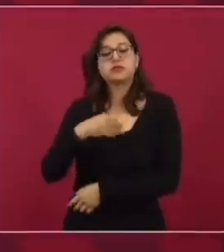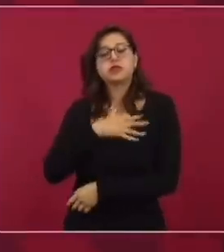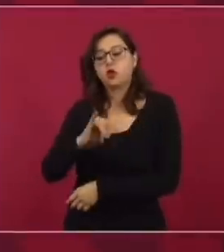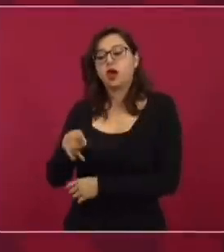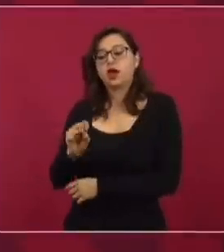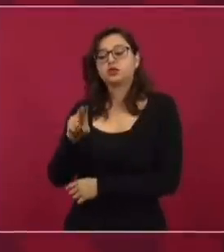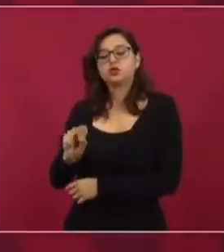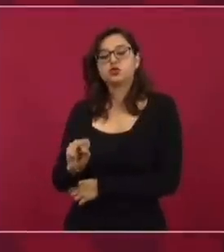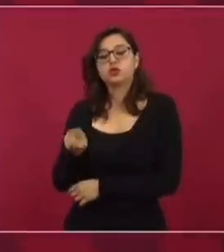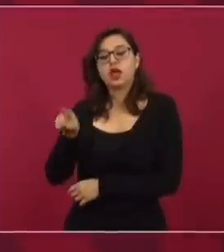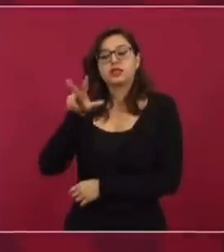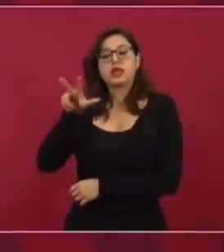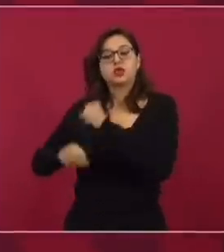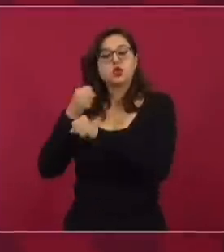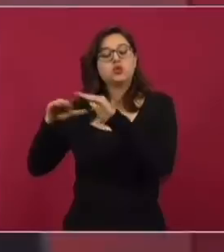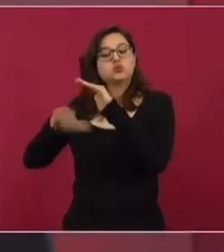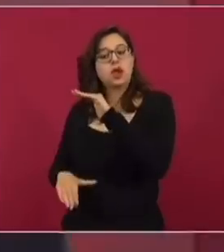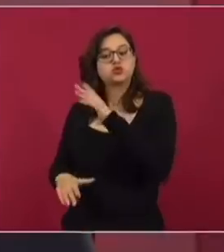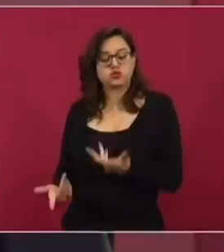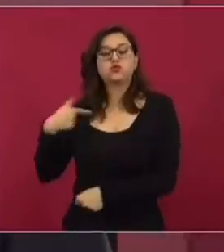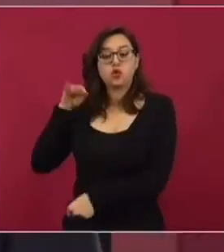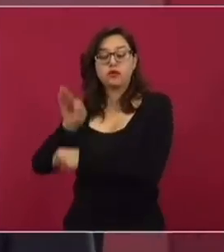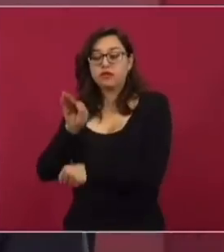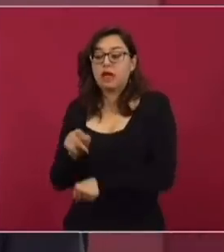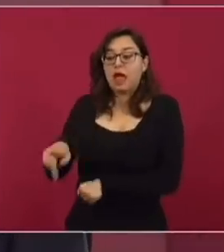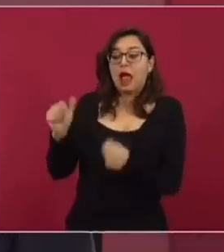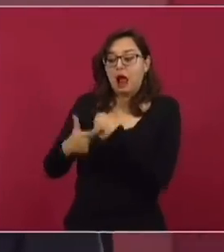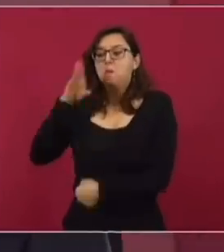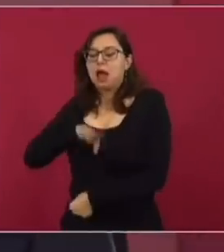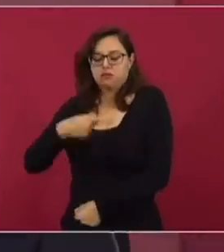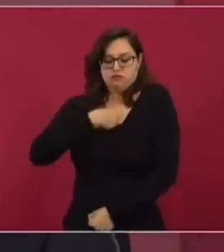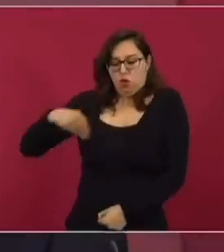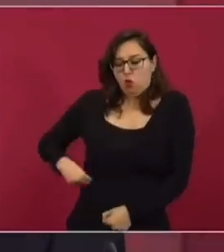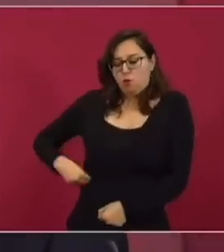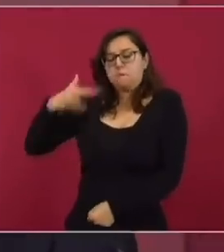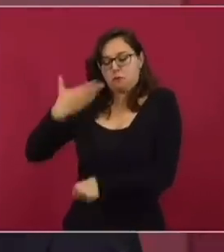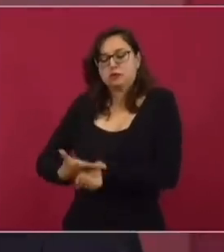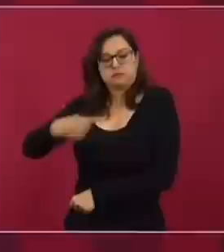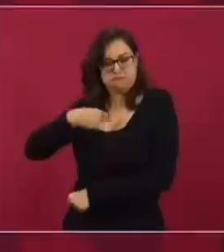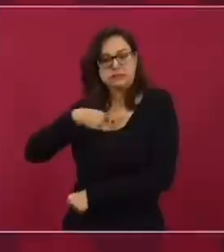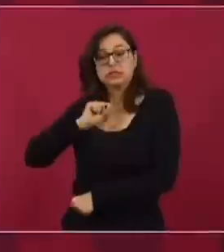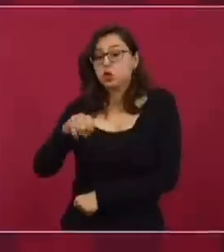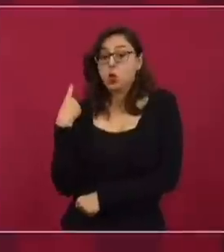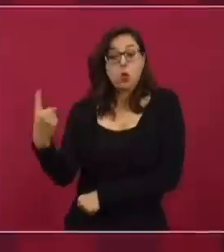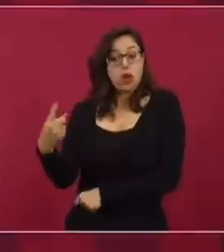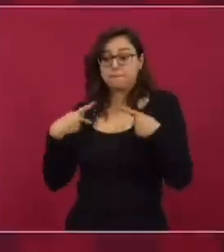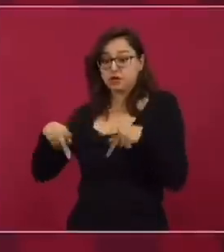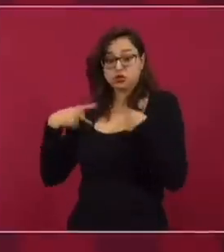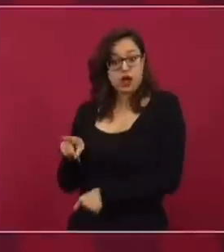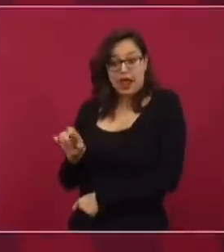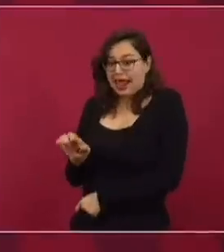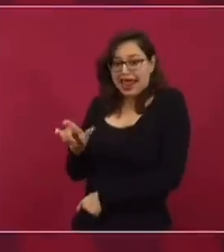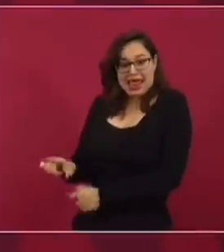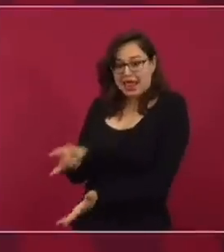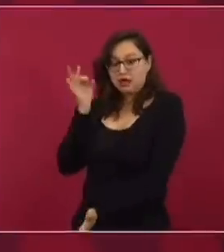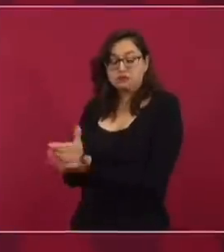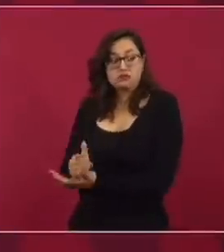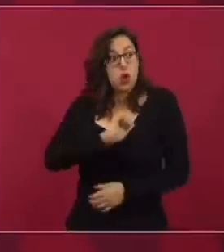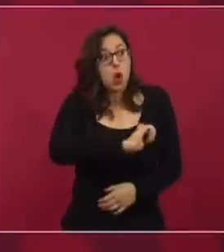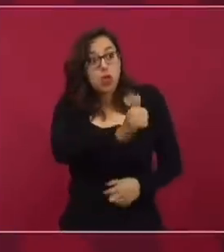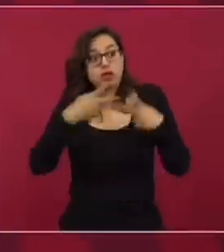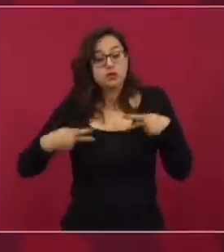edad. Y es mi responsabilidad. Pero los que son mayores de edad, mis hijos, mis familiares, ellos tienen